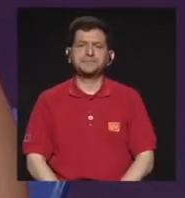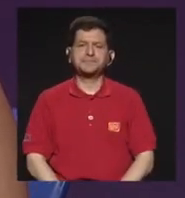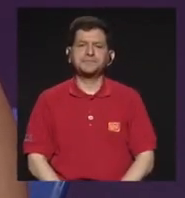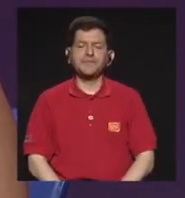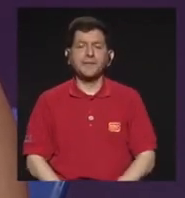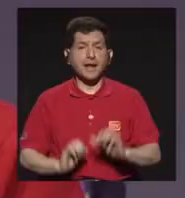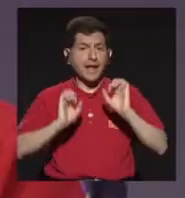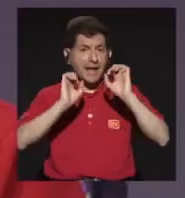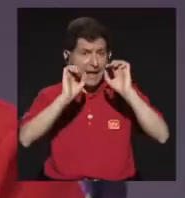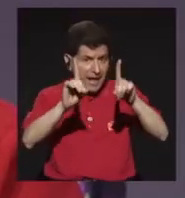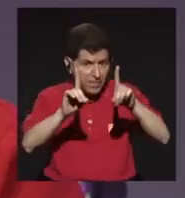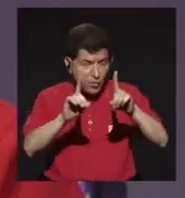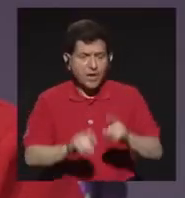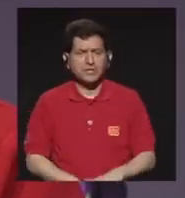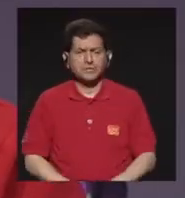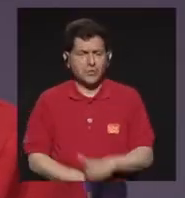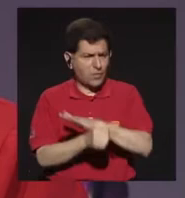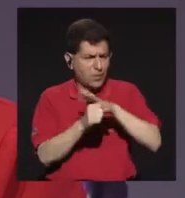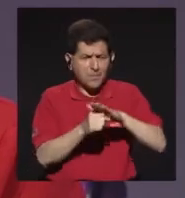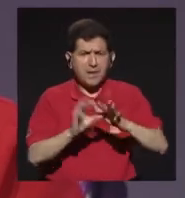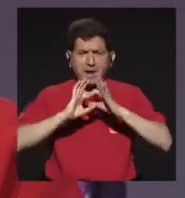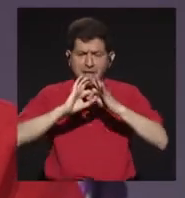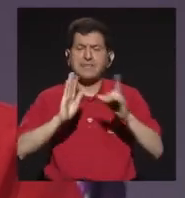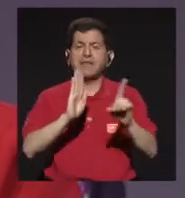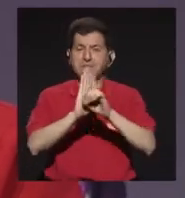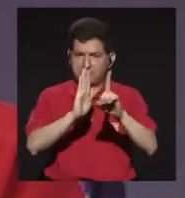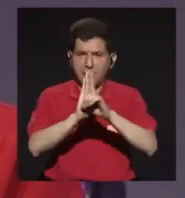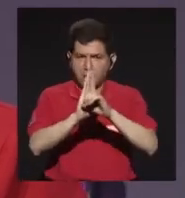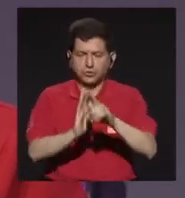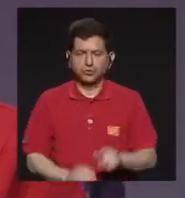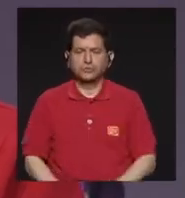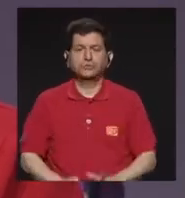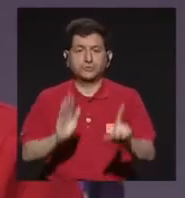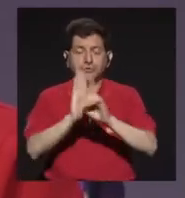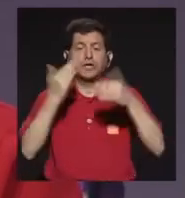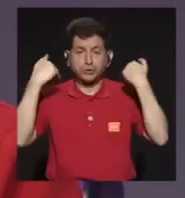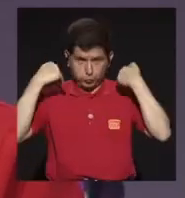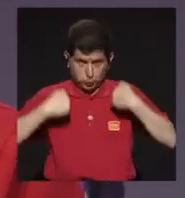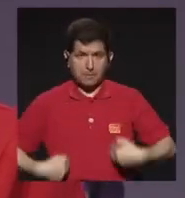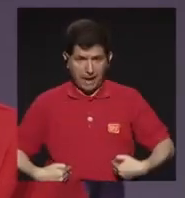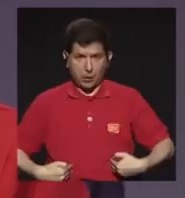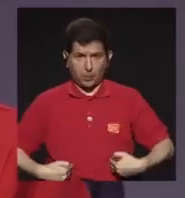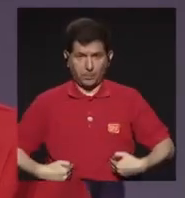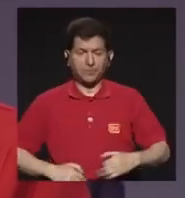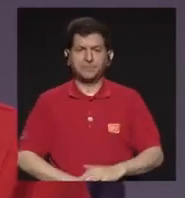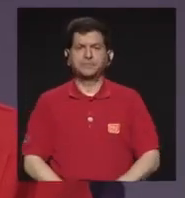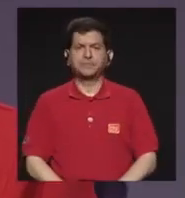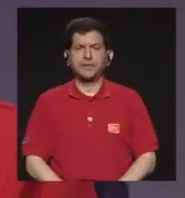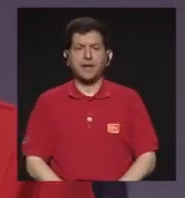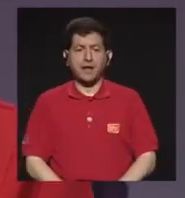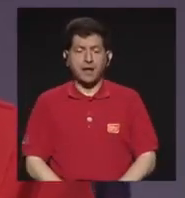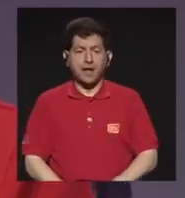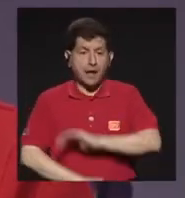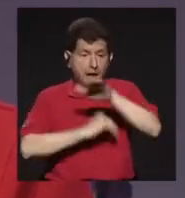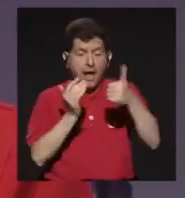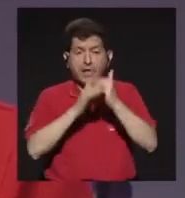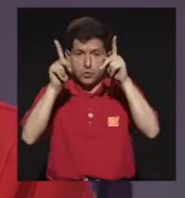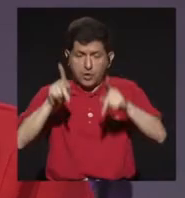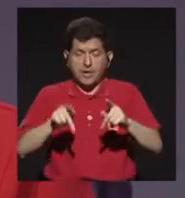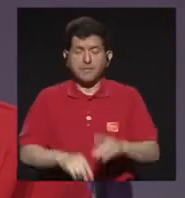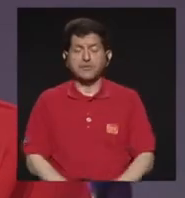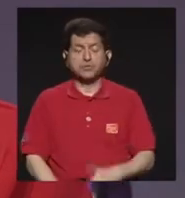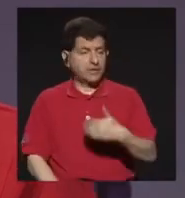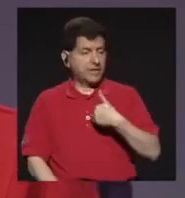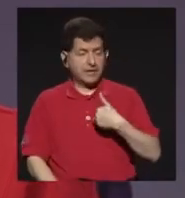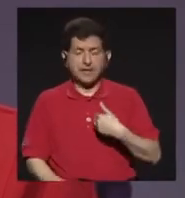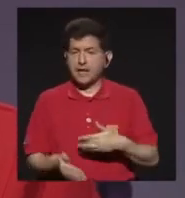la educación integral de la sexualidad es un derecho humano, que le asiste a todas las personas sin